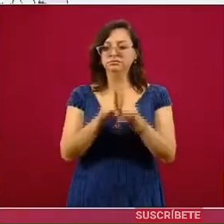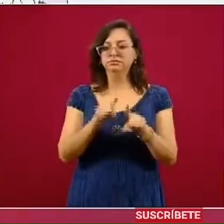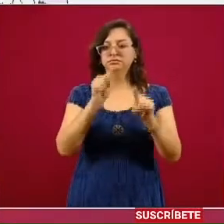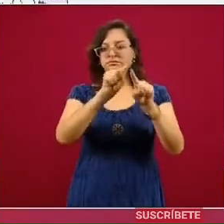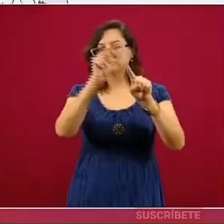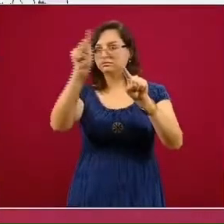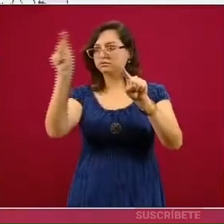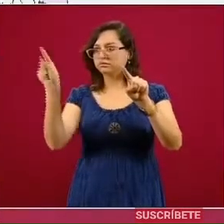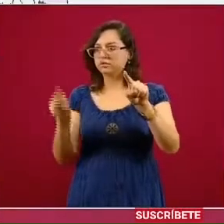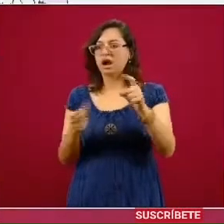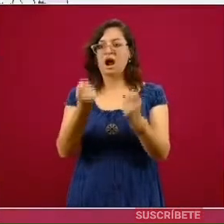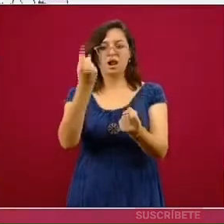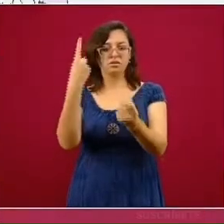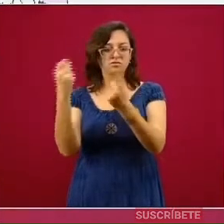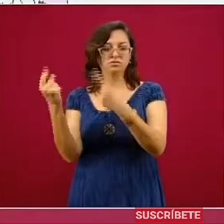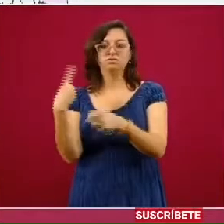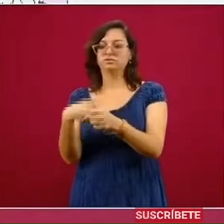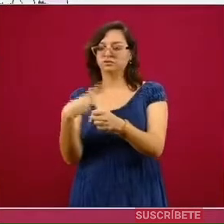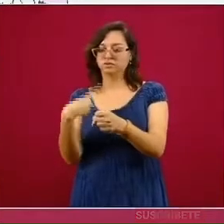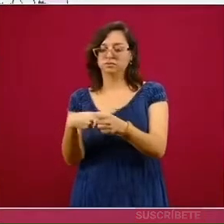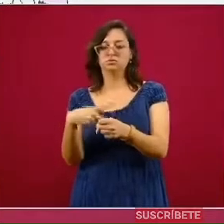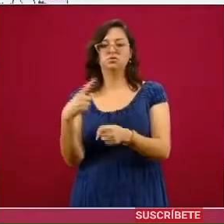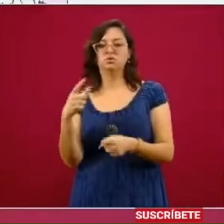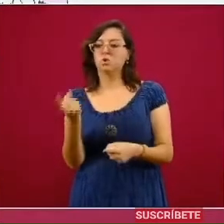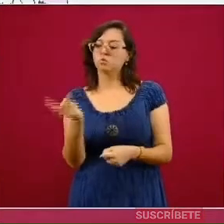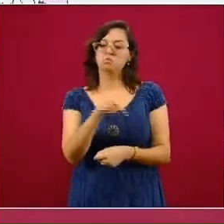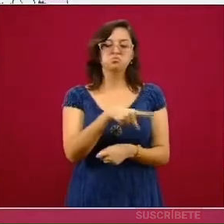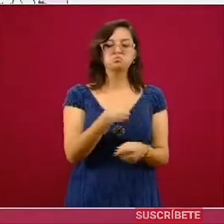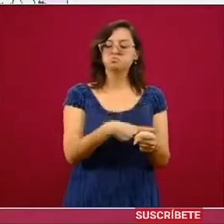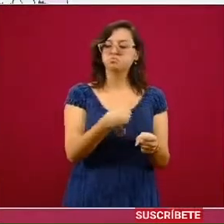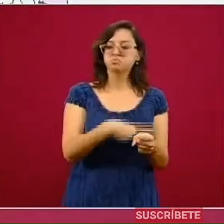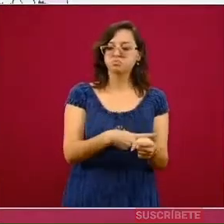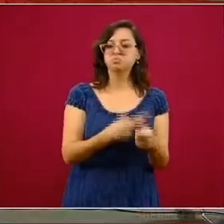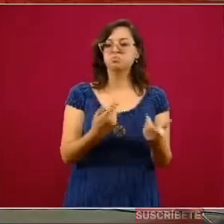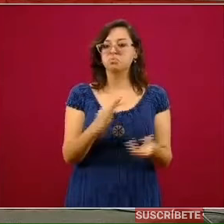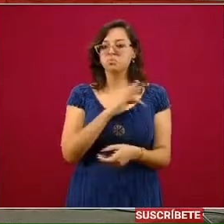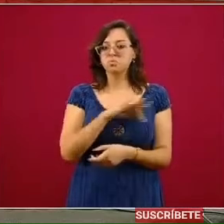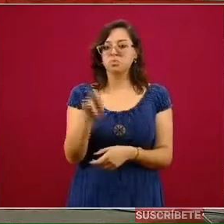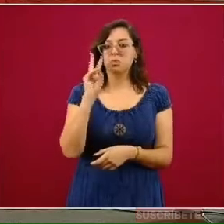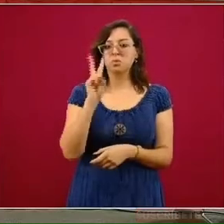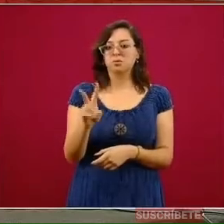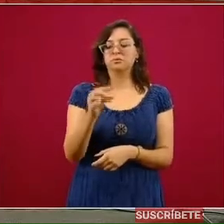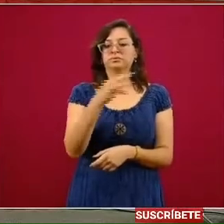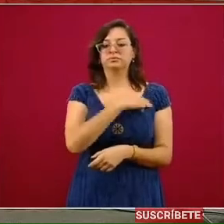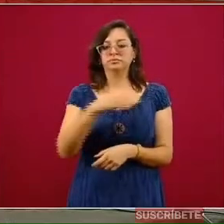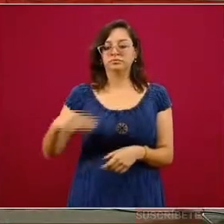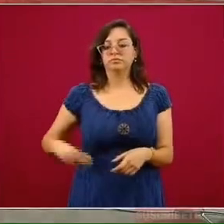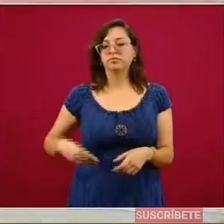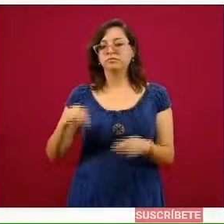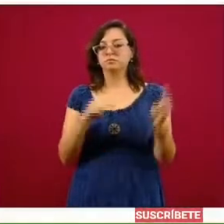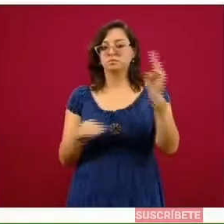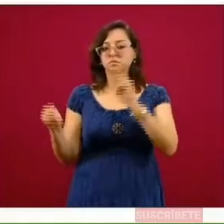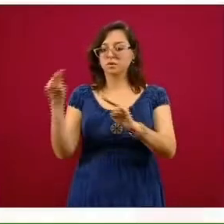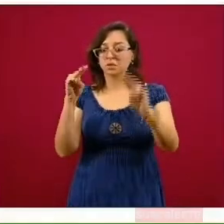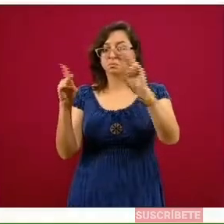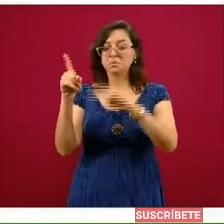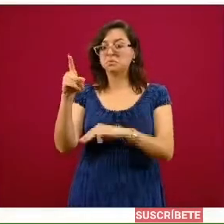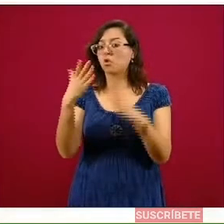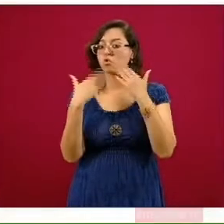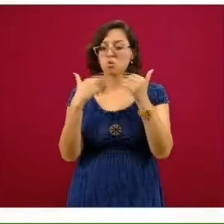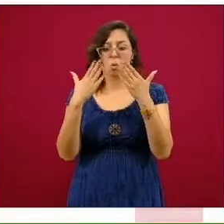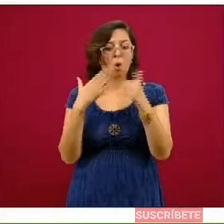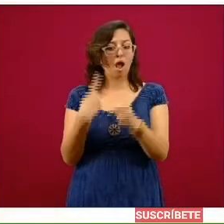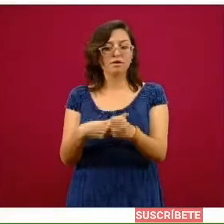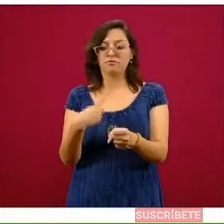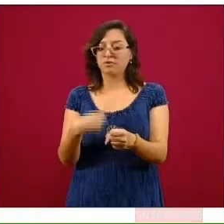dispersa de los casos, de la transmisión. Los municipios prácticamente de la sierra, hay municipios que no tienen transmisión en